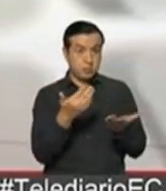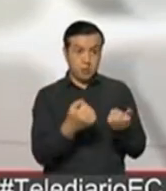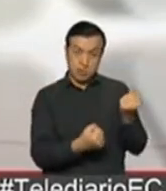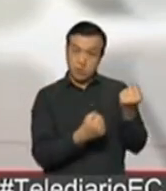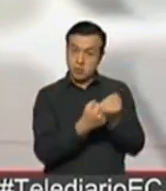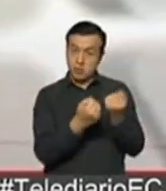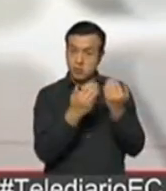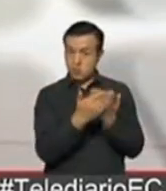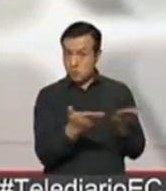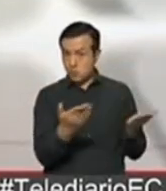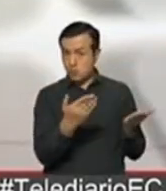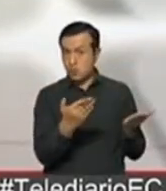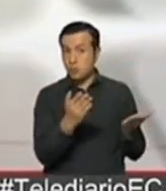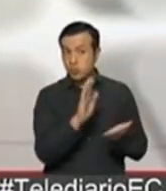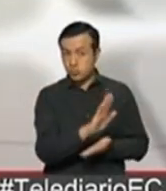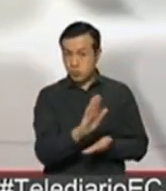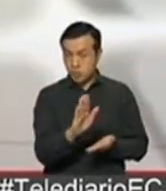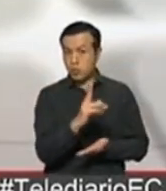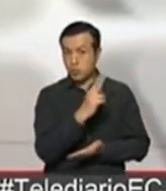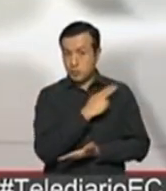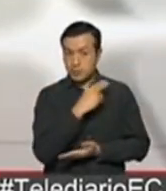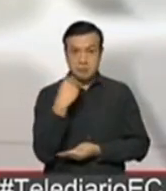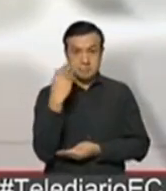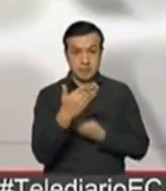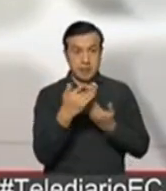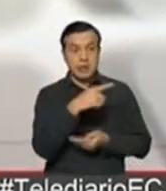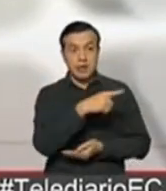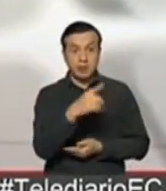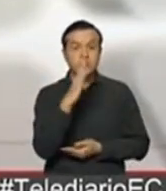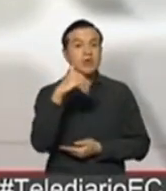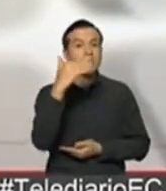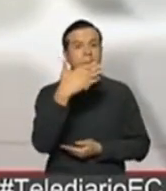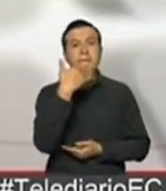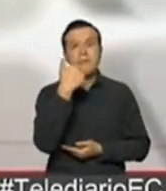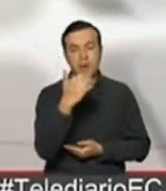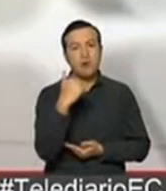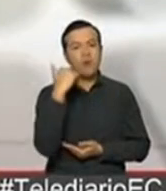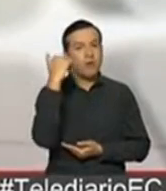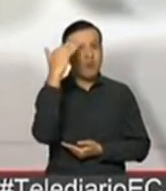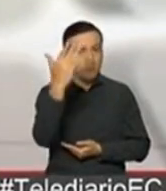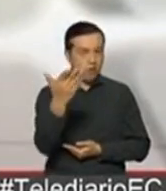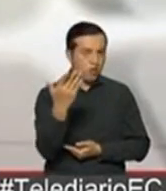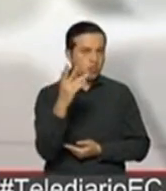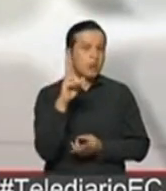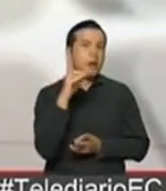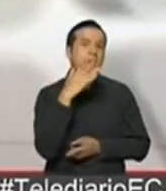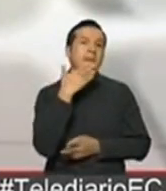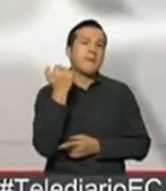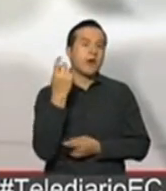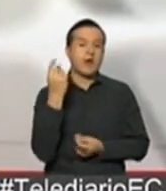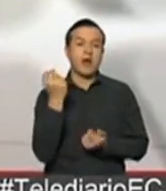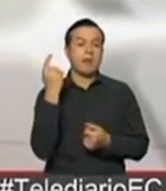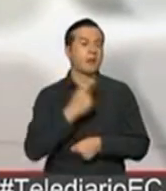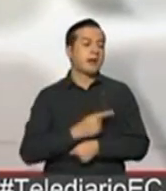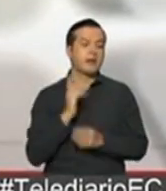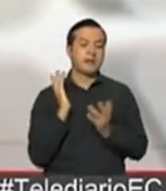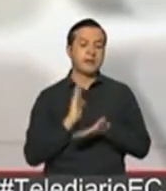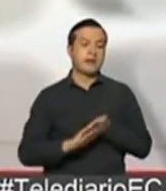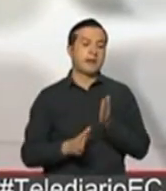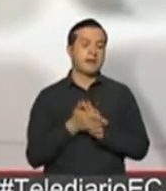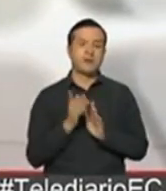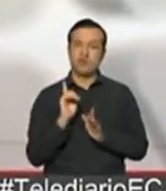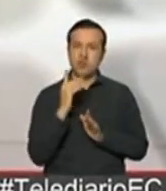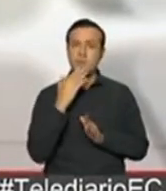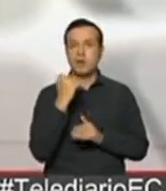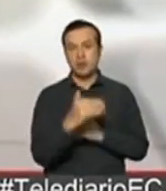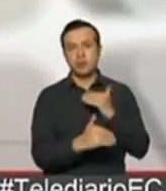superior las instituciones universitarias para mejorar porque la mejora no es un tema que se hace de un día para otro el proceso de